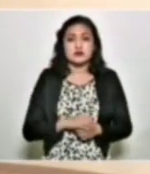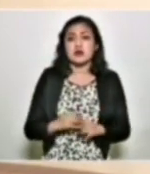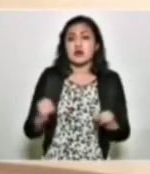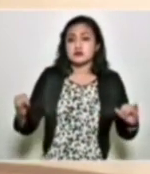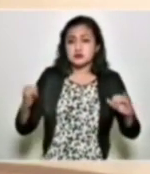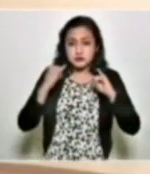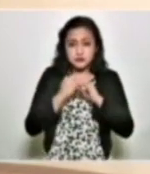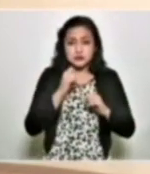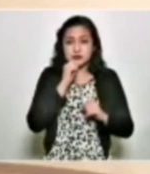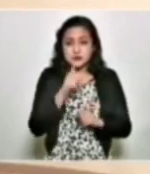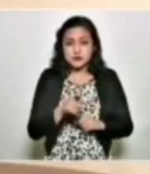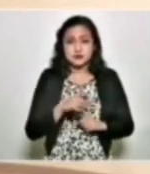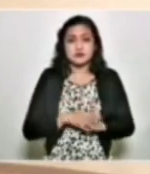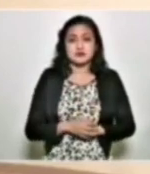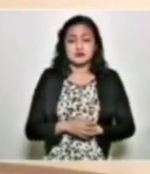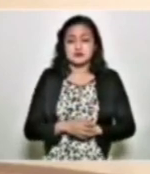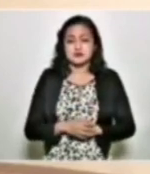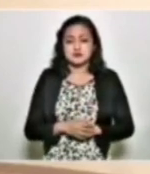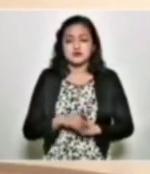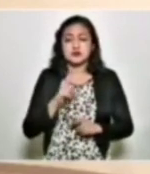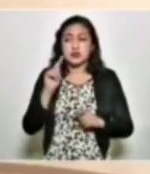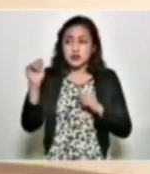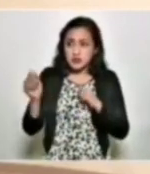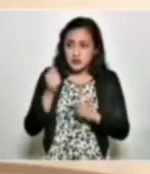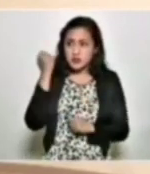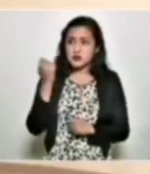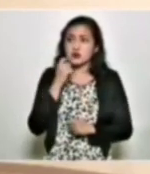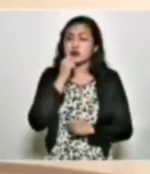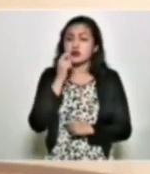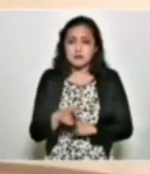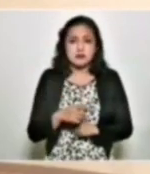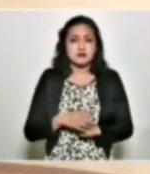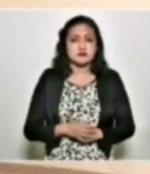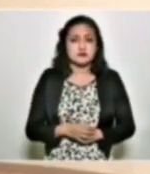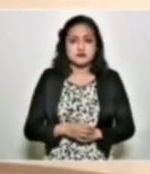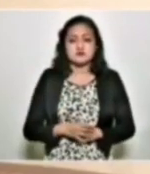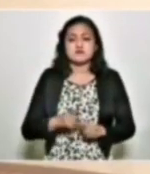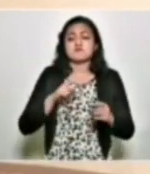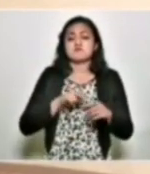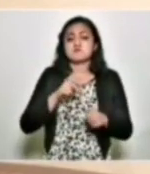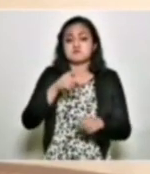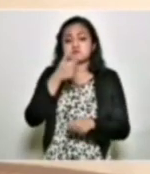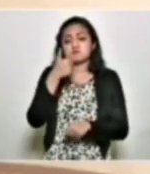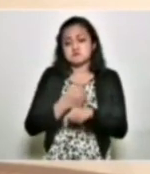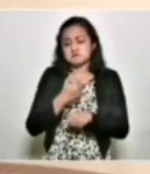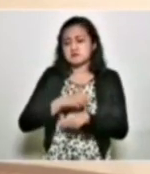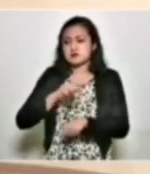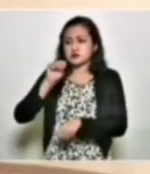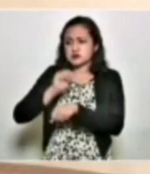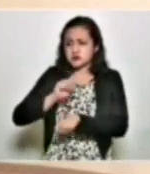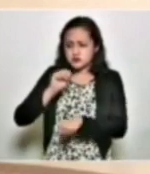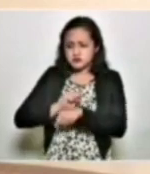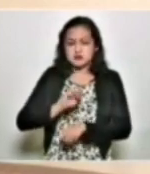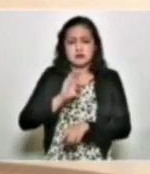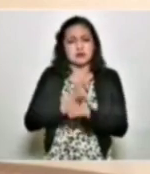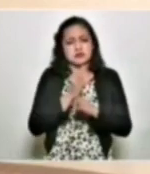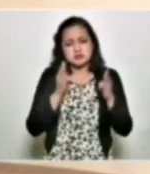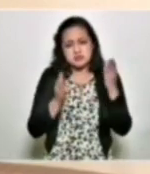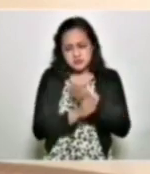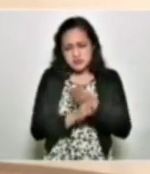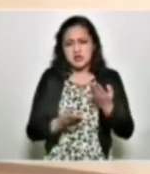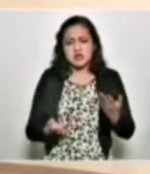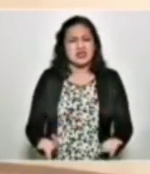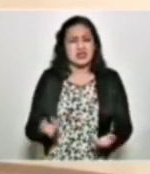los institutos en los tecnológicos en las primarias en las secundarias en los bachilleratos